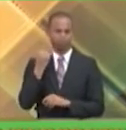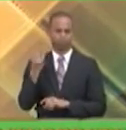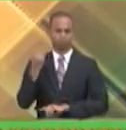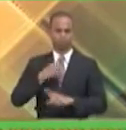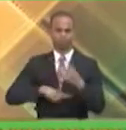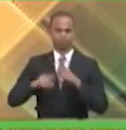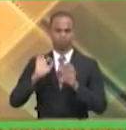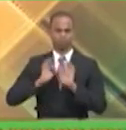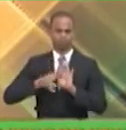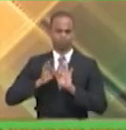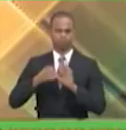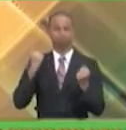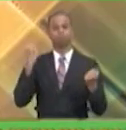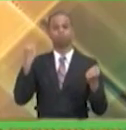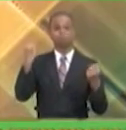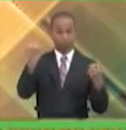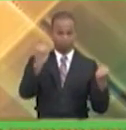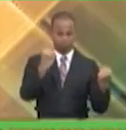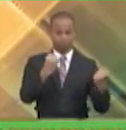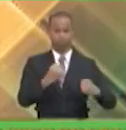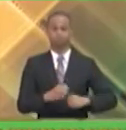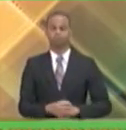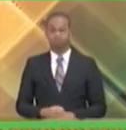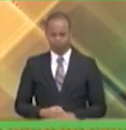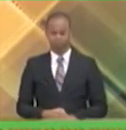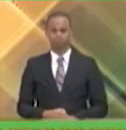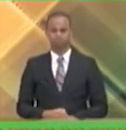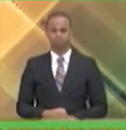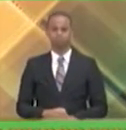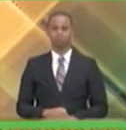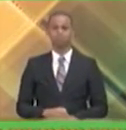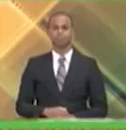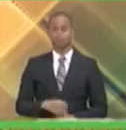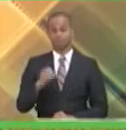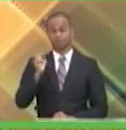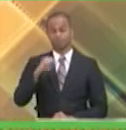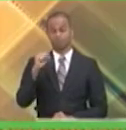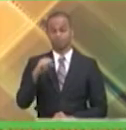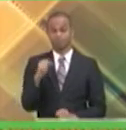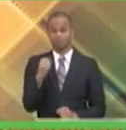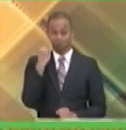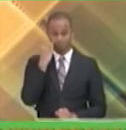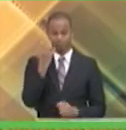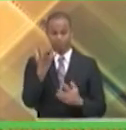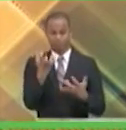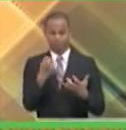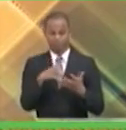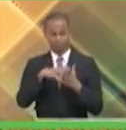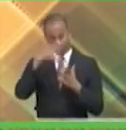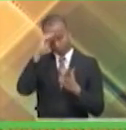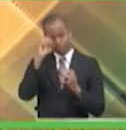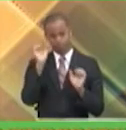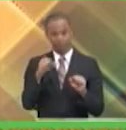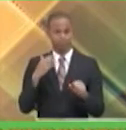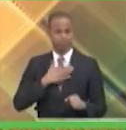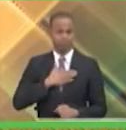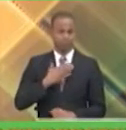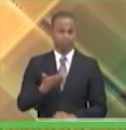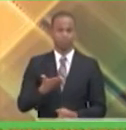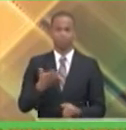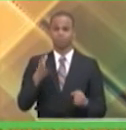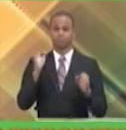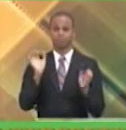Mercado. Correcto, ahora, ¿no? En lengua de señas. En lengua así de es, señas. Así es. Y sí, cada, si alguien quiere aprender, ajá, nosotros